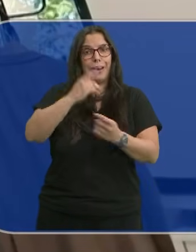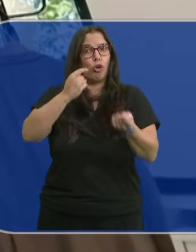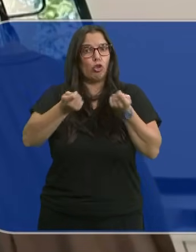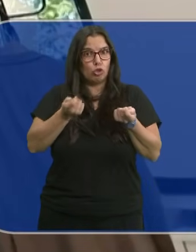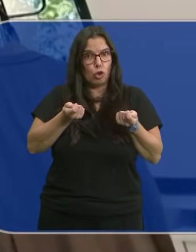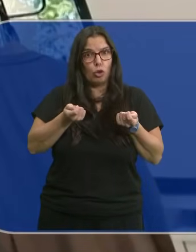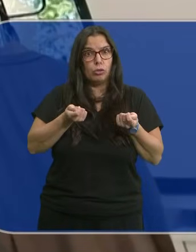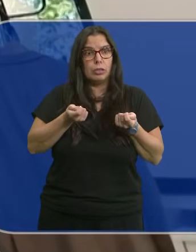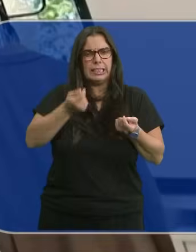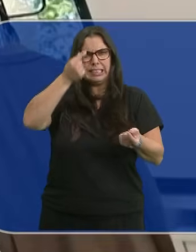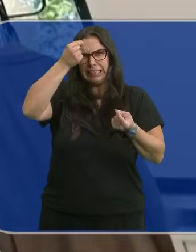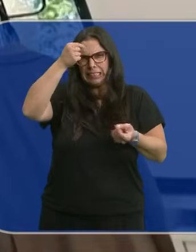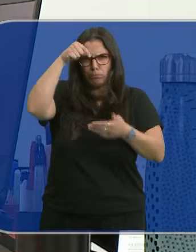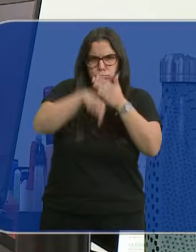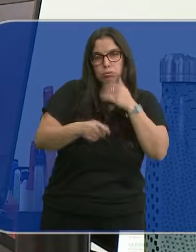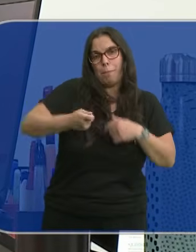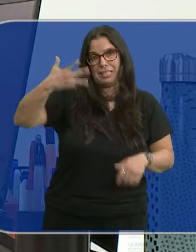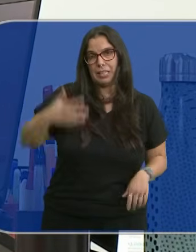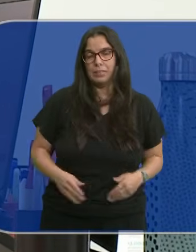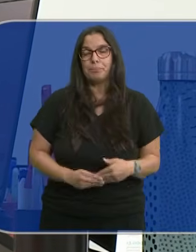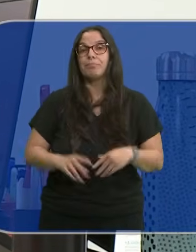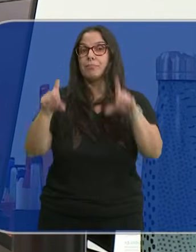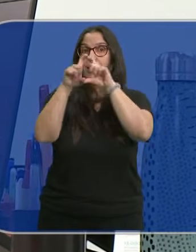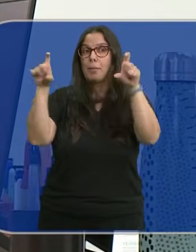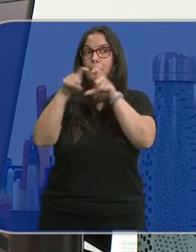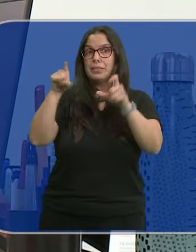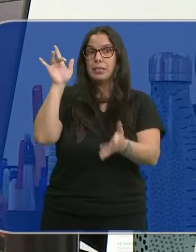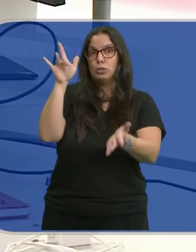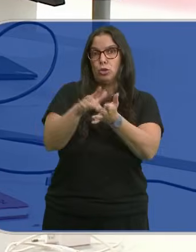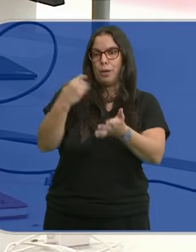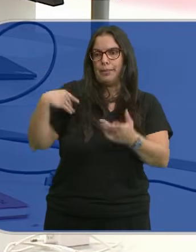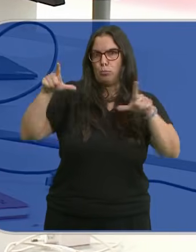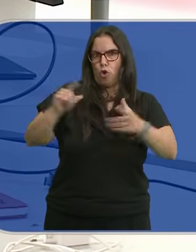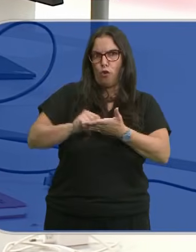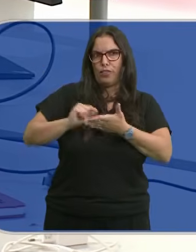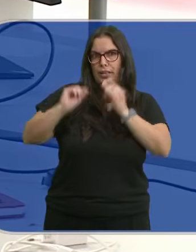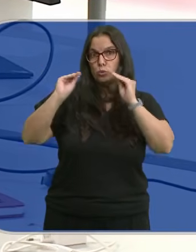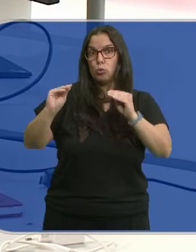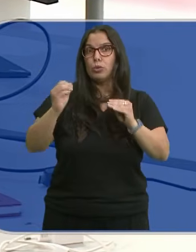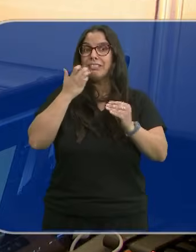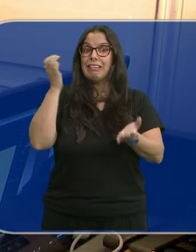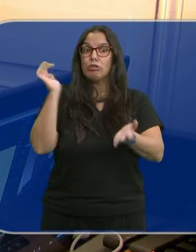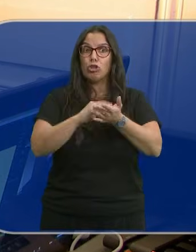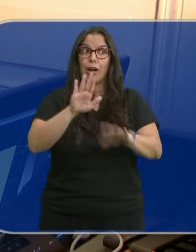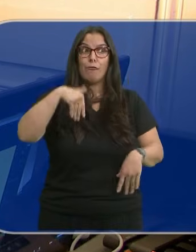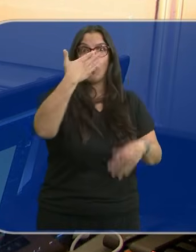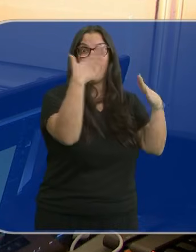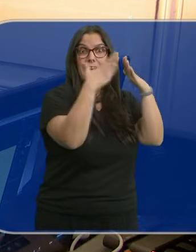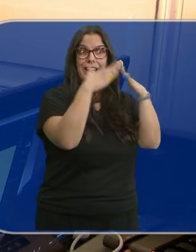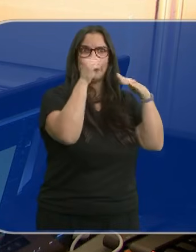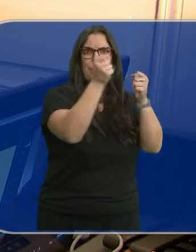control, cuanto más exhaustivo sea, más caras son. Las empresas sufren este fenómeno en las propias oficinas, pero cuando el trabajo se hace desde casa,